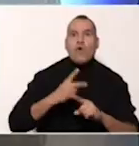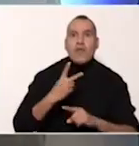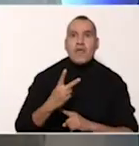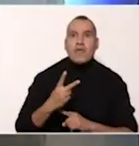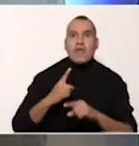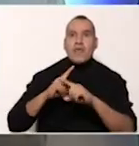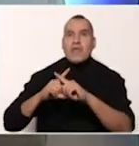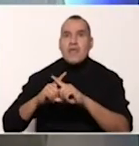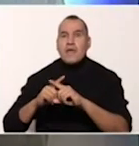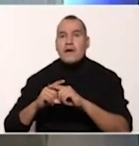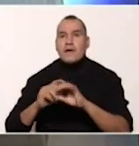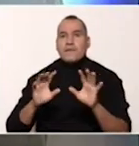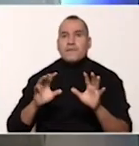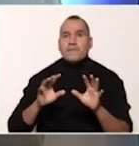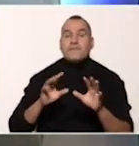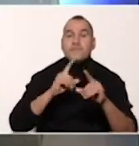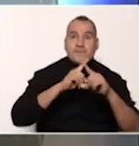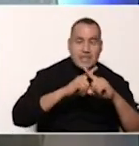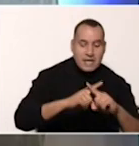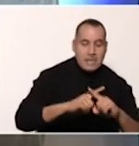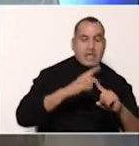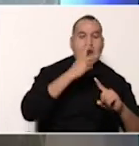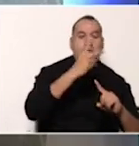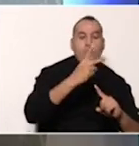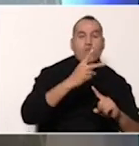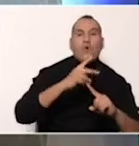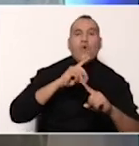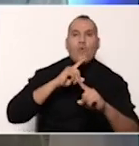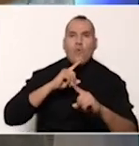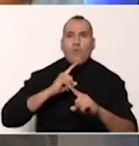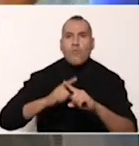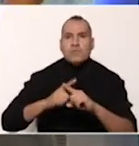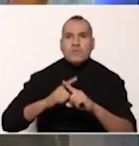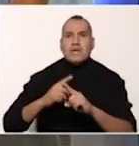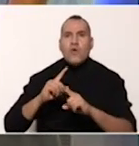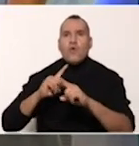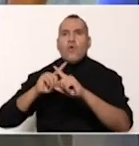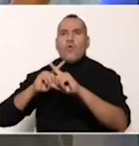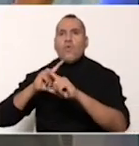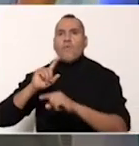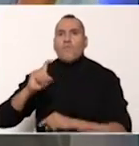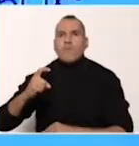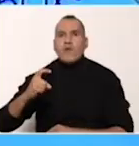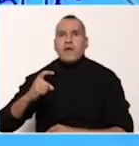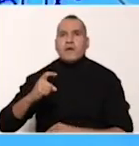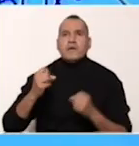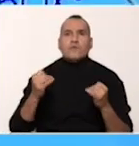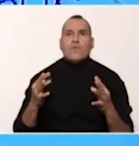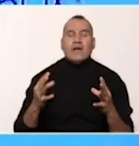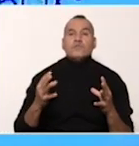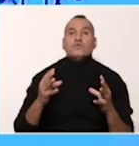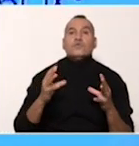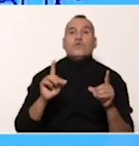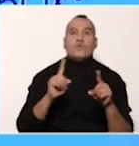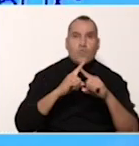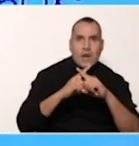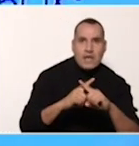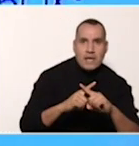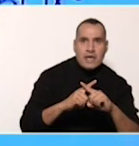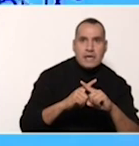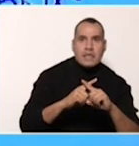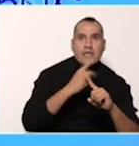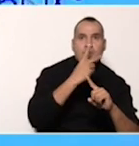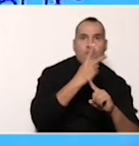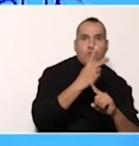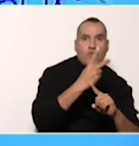años anteriores, se copia la base y se suman los exponentes. 2 más 1, 3.